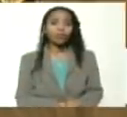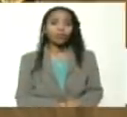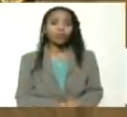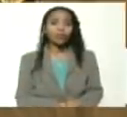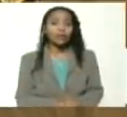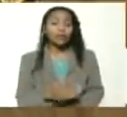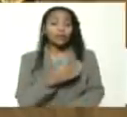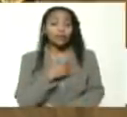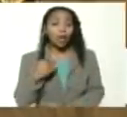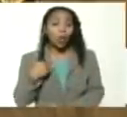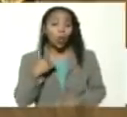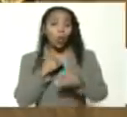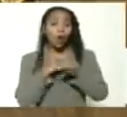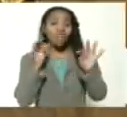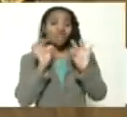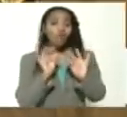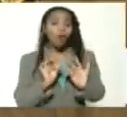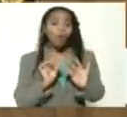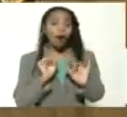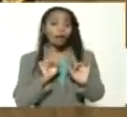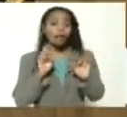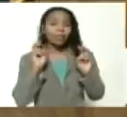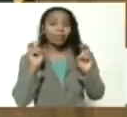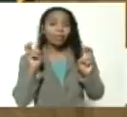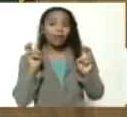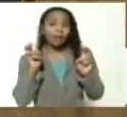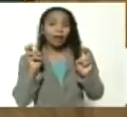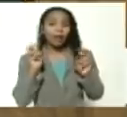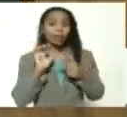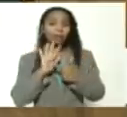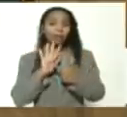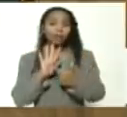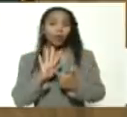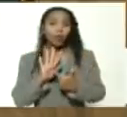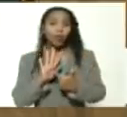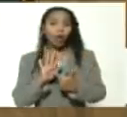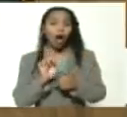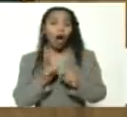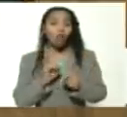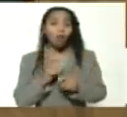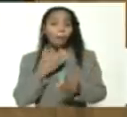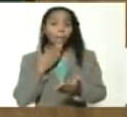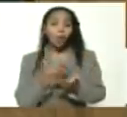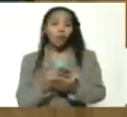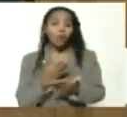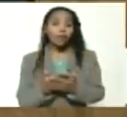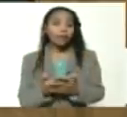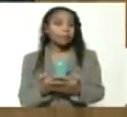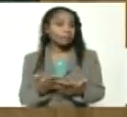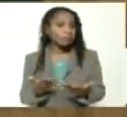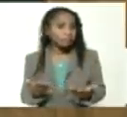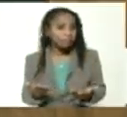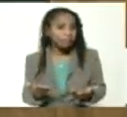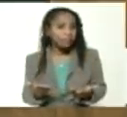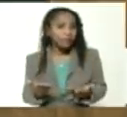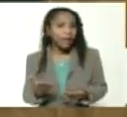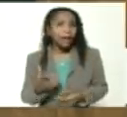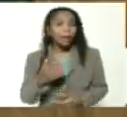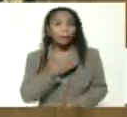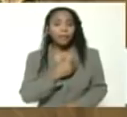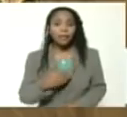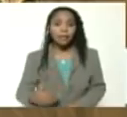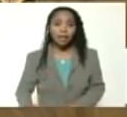quiero igualmente, en esta materia, destacar algunas propuestas que, señor